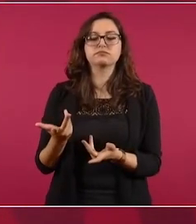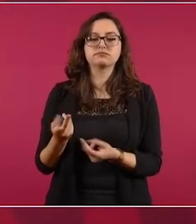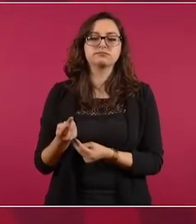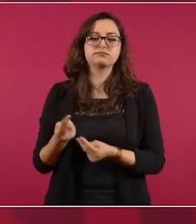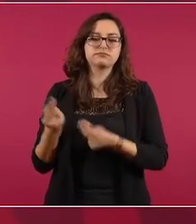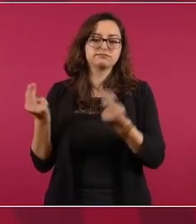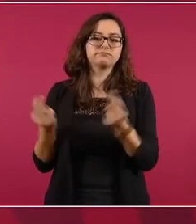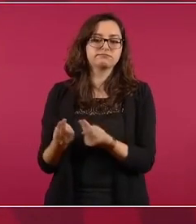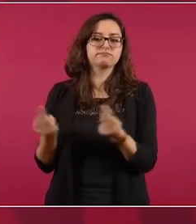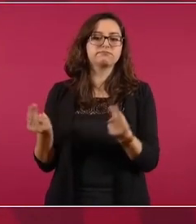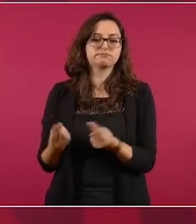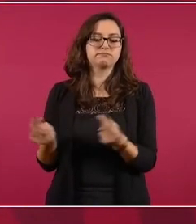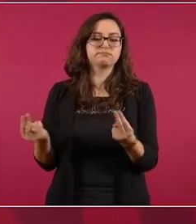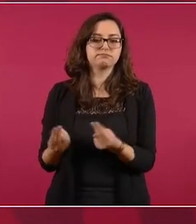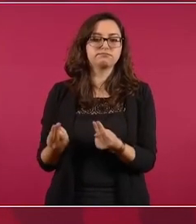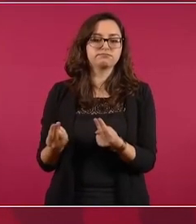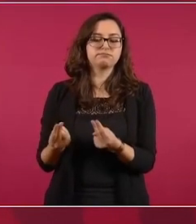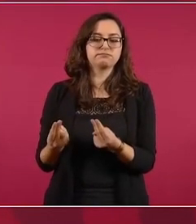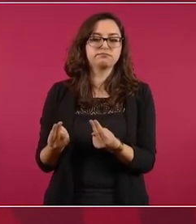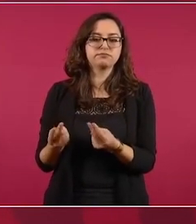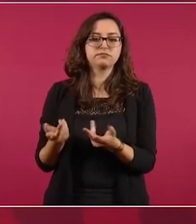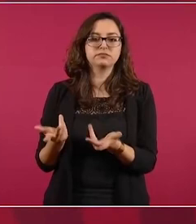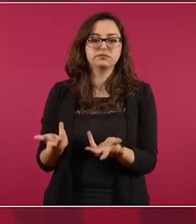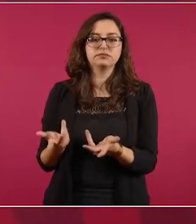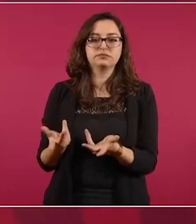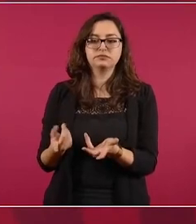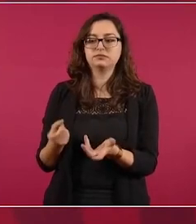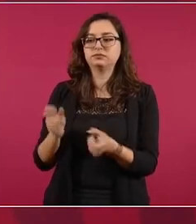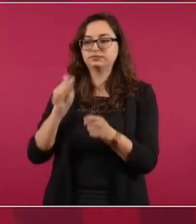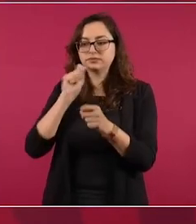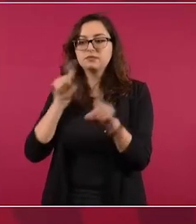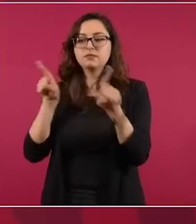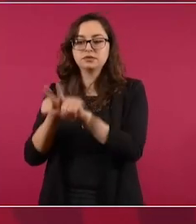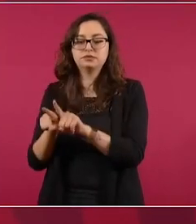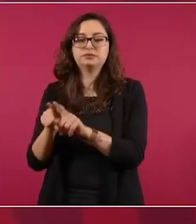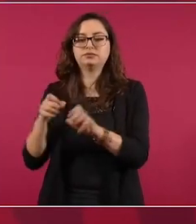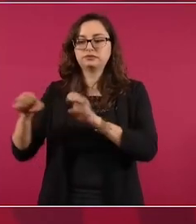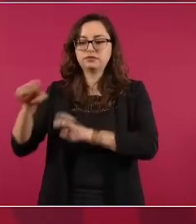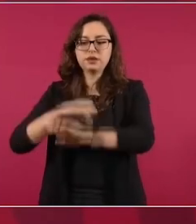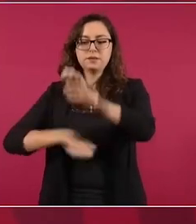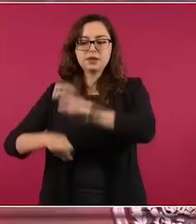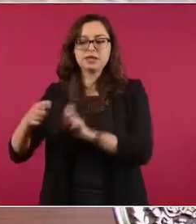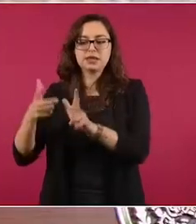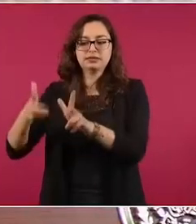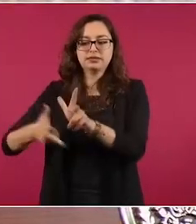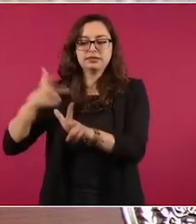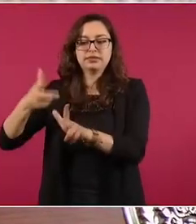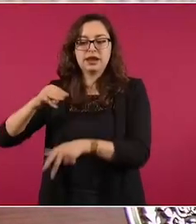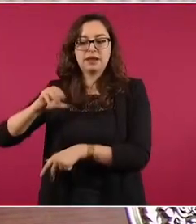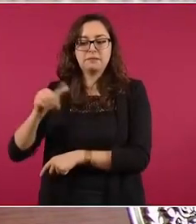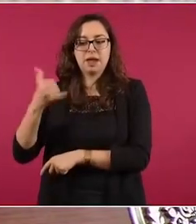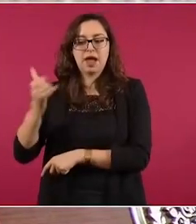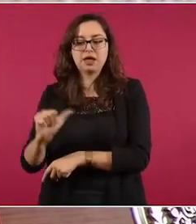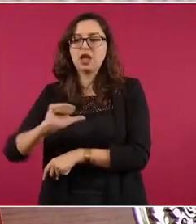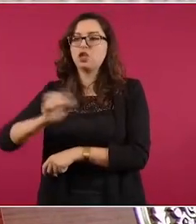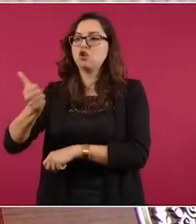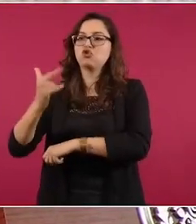que va a tener a su cargo el Tren Maya y los aeropuertos,